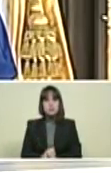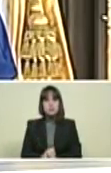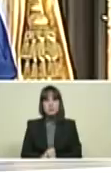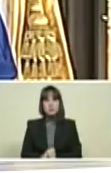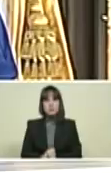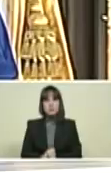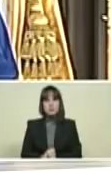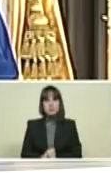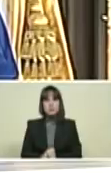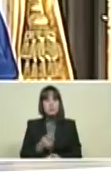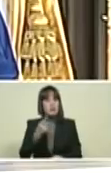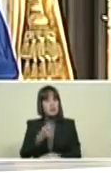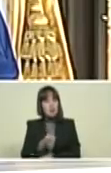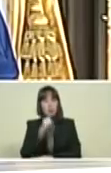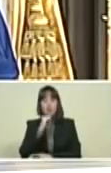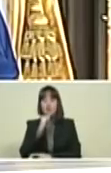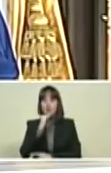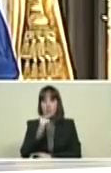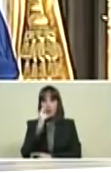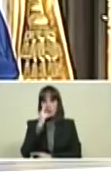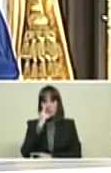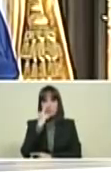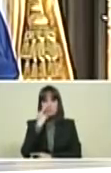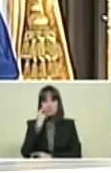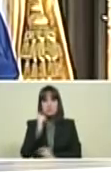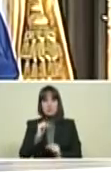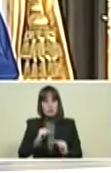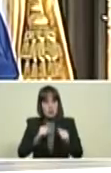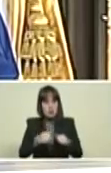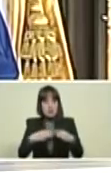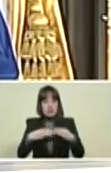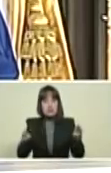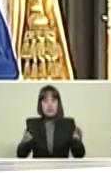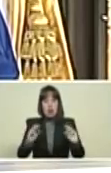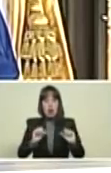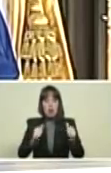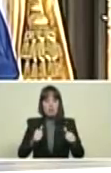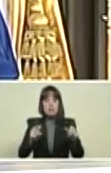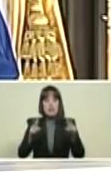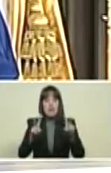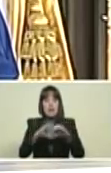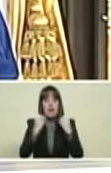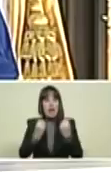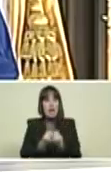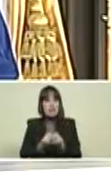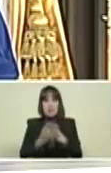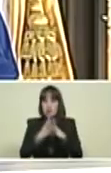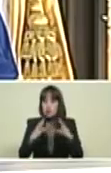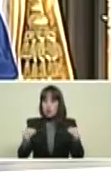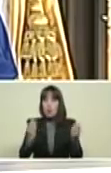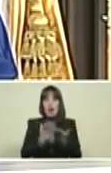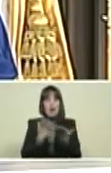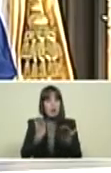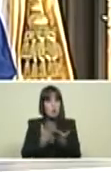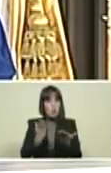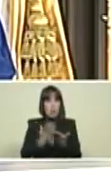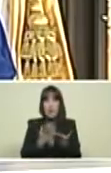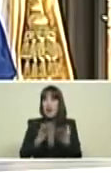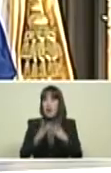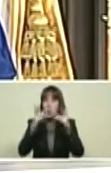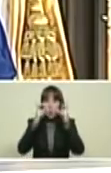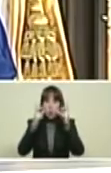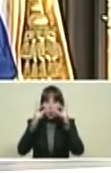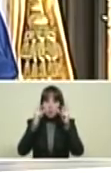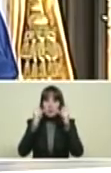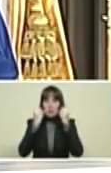tengo que informar que con la apertura de clases, todas las escuelas del país, todas, escúchenme